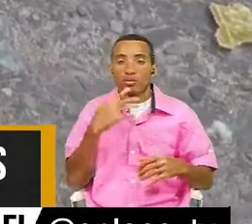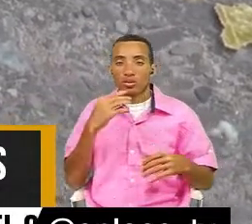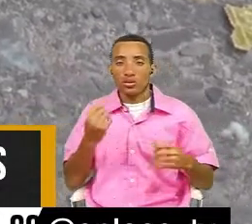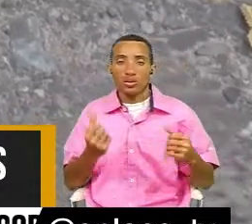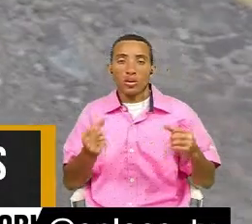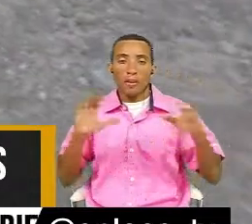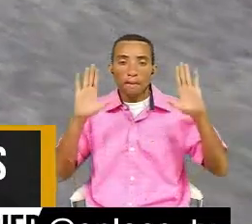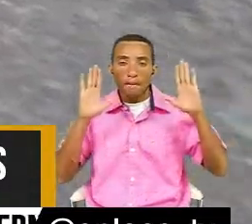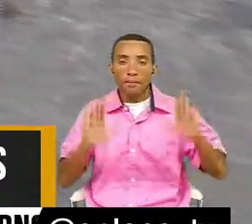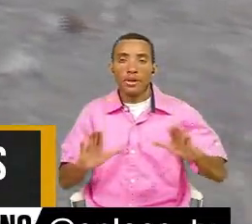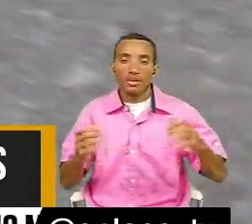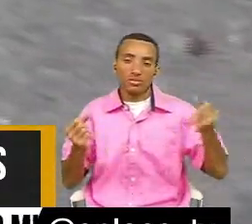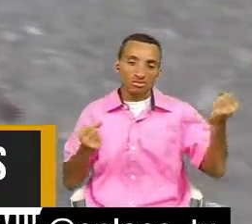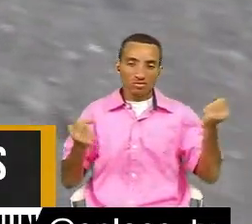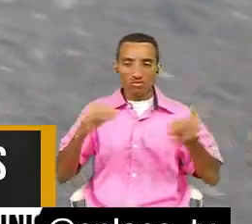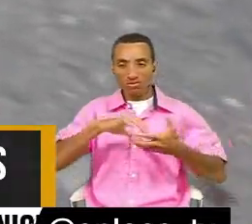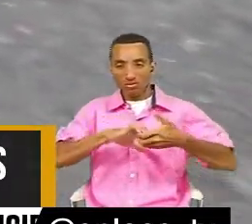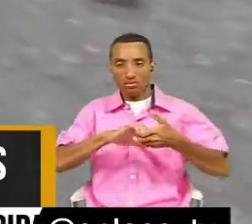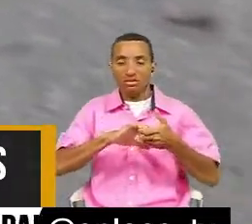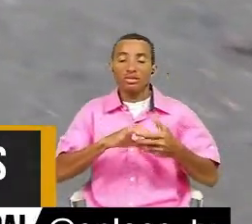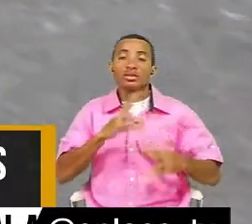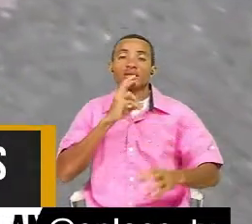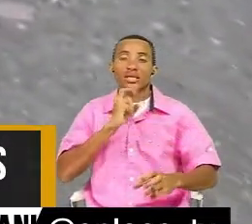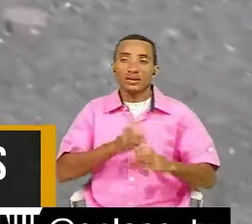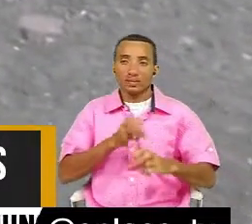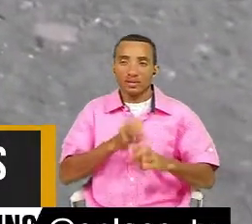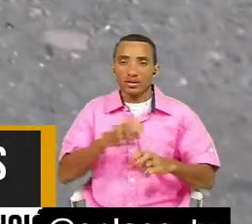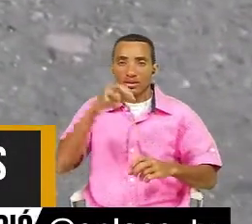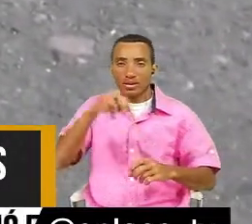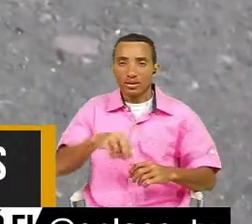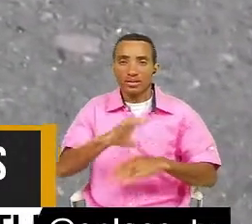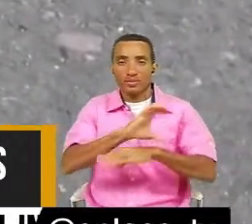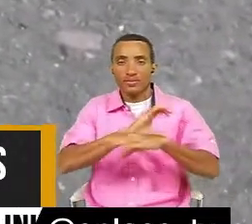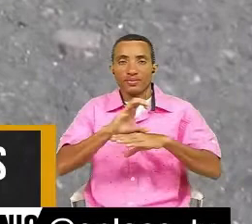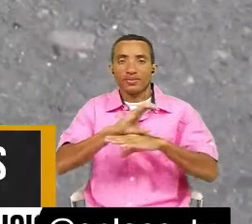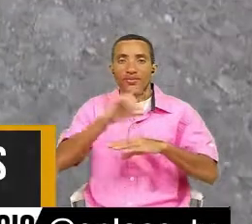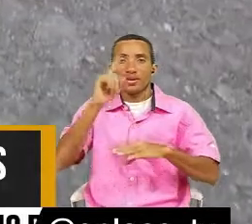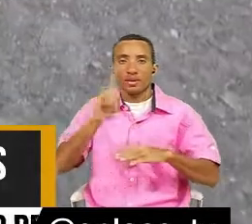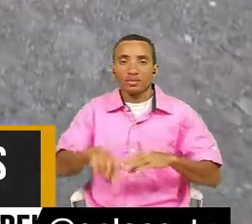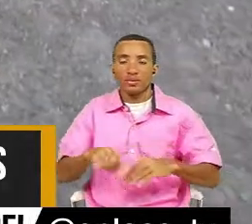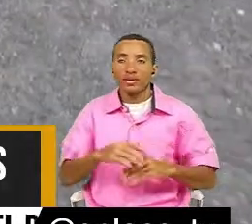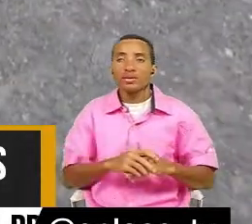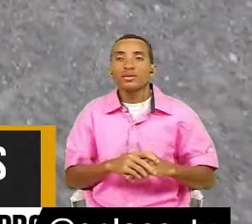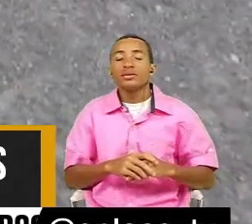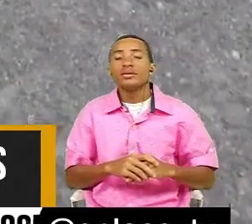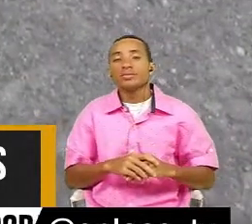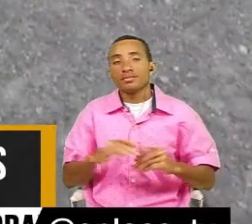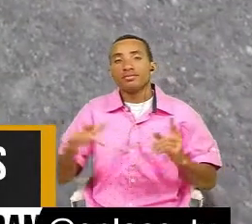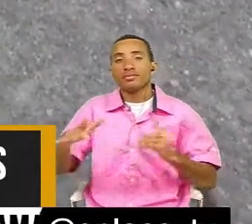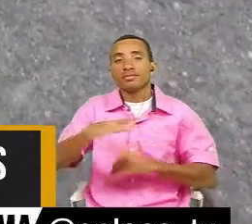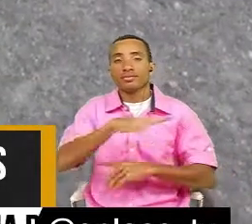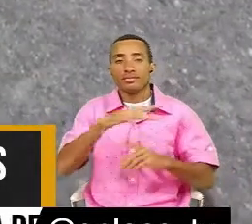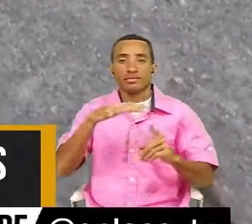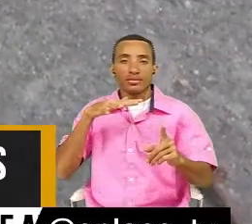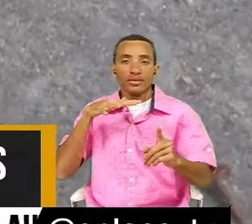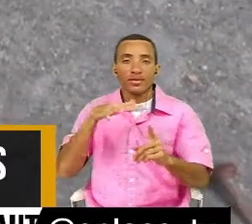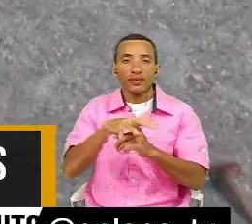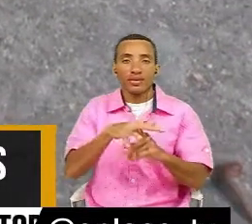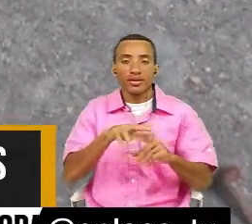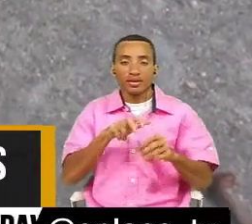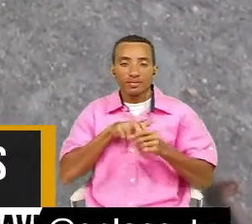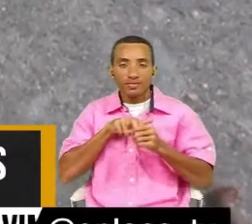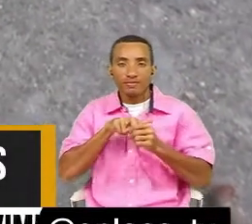ya es bastante complicada para que en la ciudad también se den este tipo de situaciones que afectan la libre